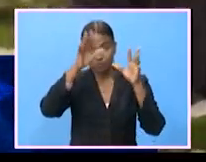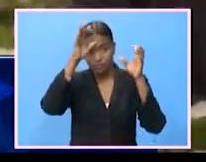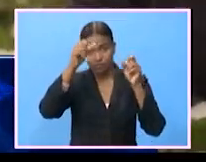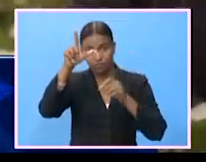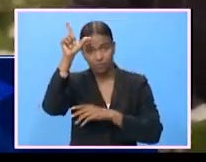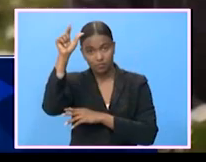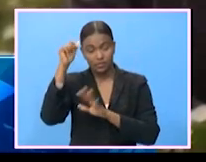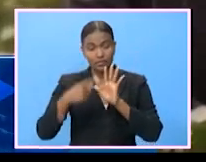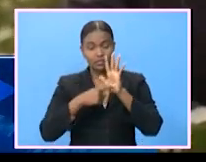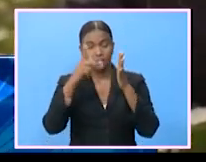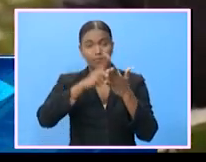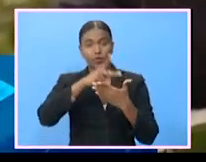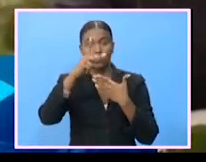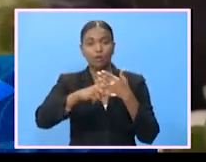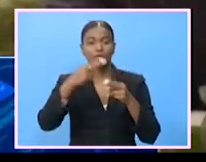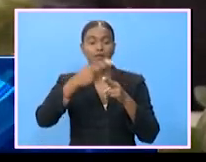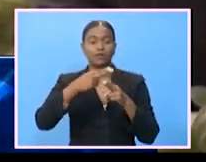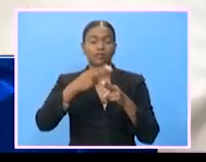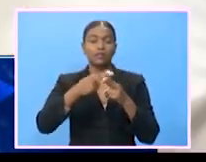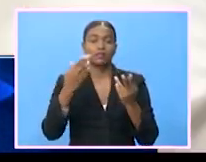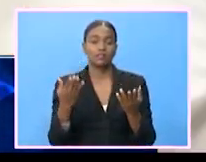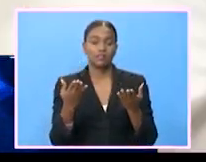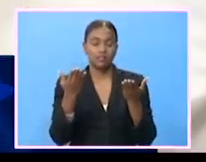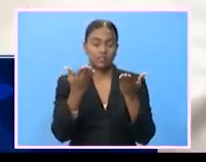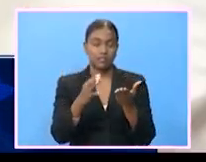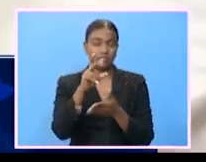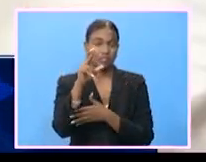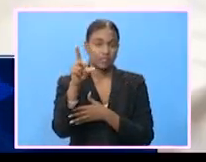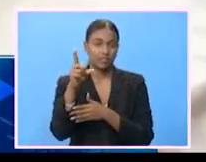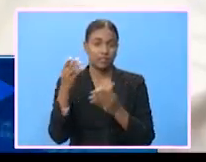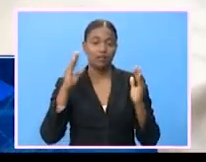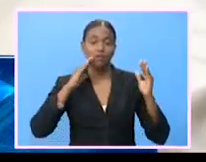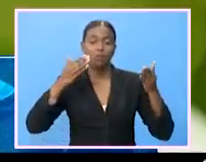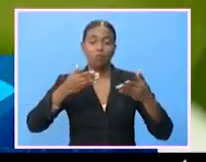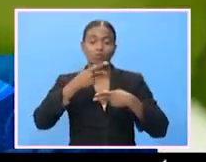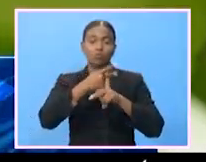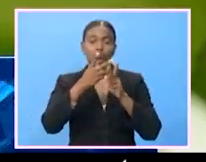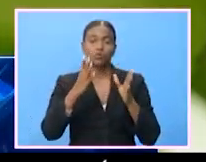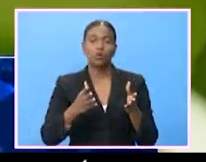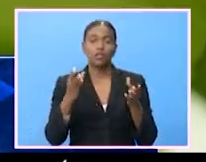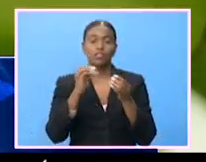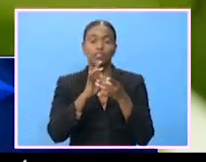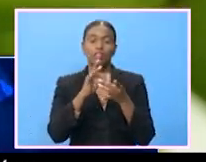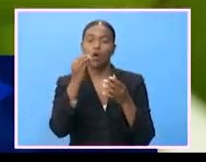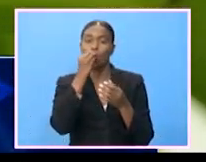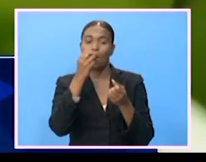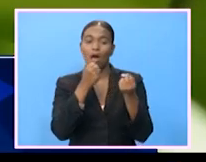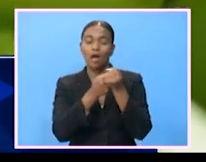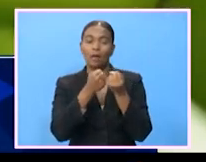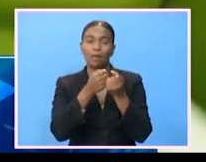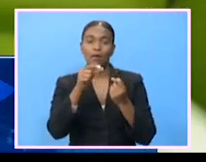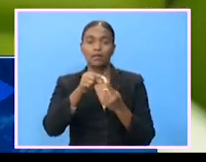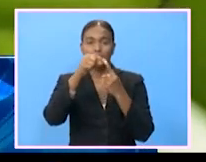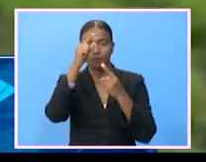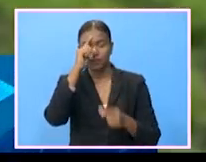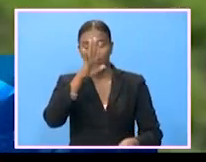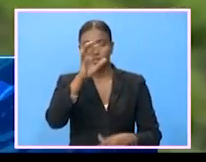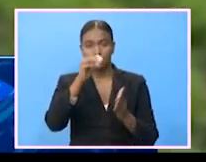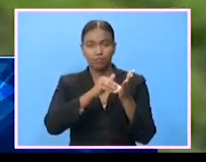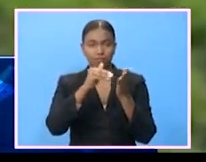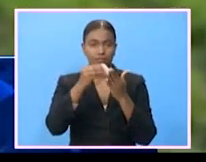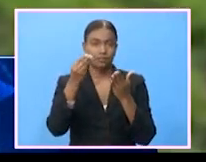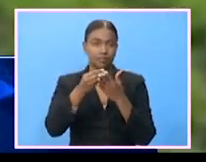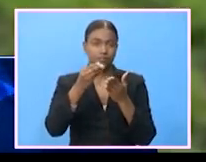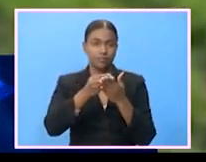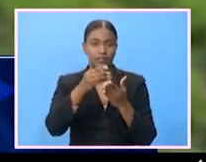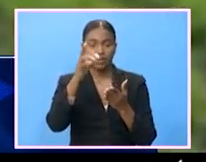un programa agrícola denominado Siembra RD, basado en la producción local de alimentos, con un aporte inicial de 500 millones de pesos